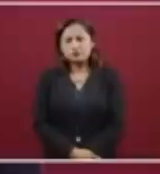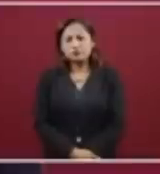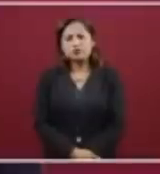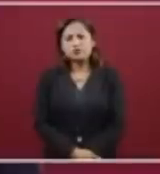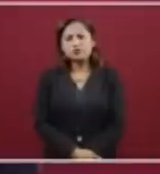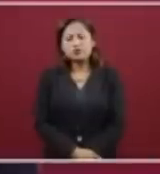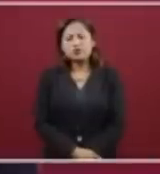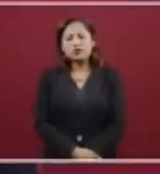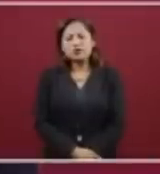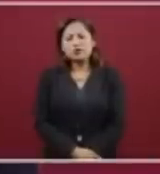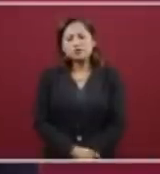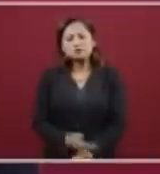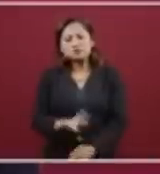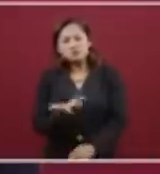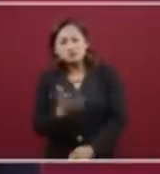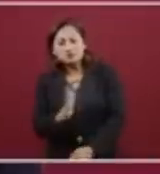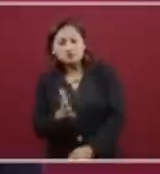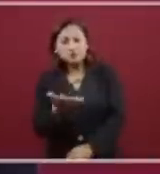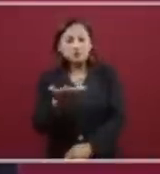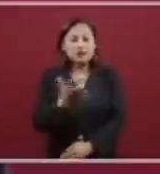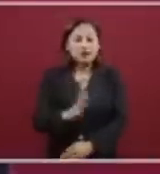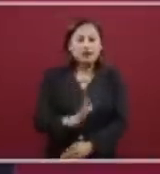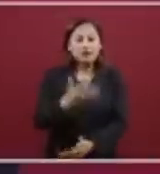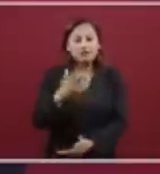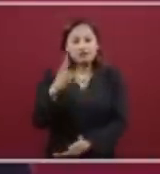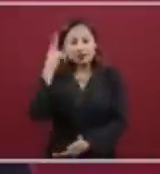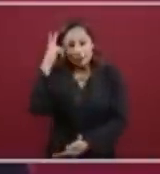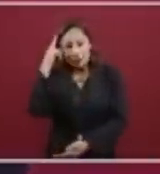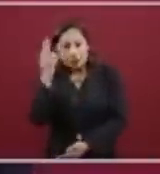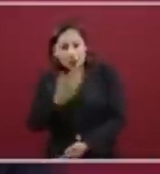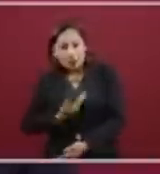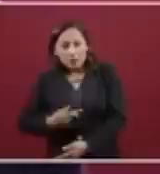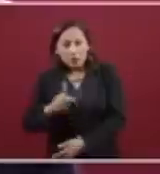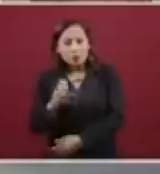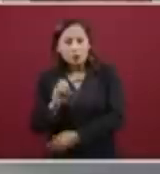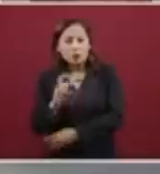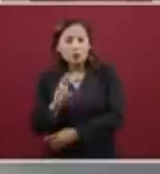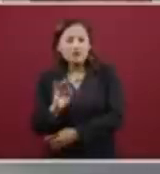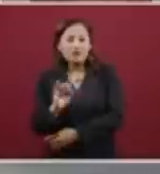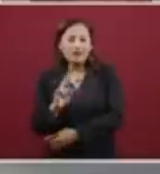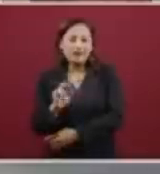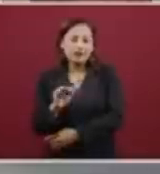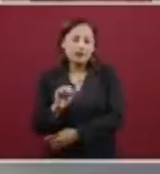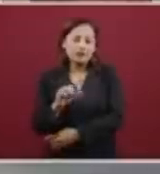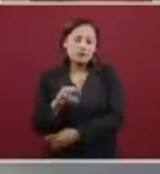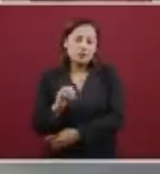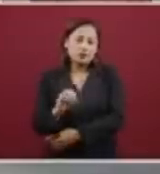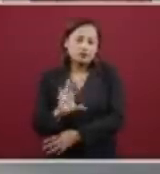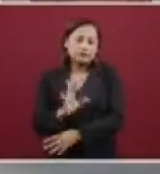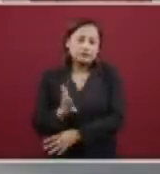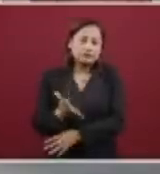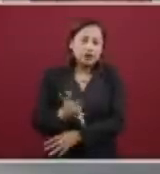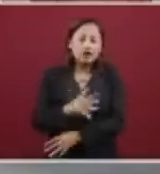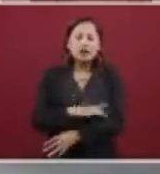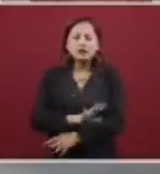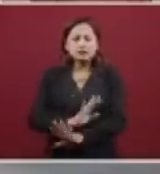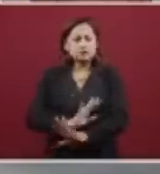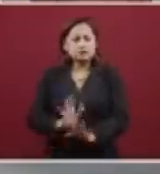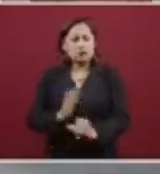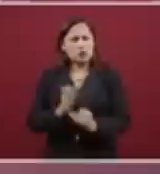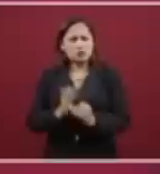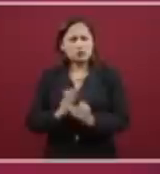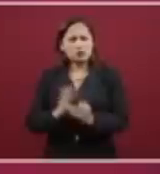neoporfirismo que ya se acabó entonces ese es el motivo